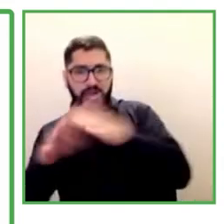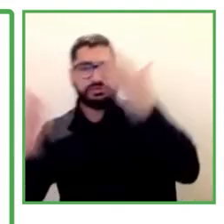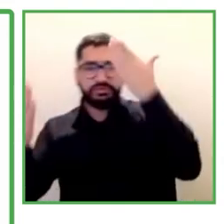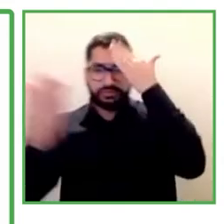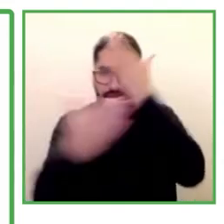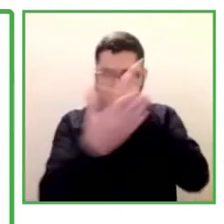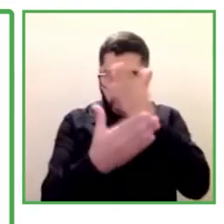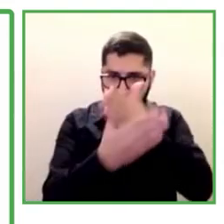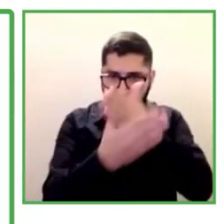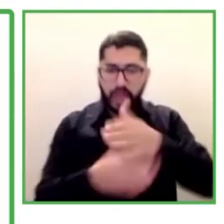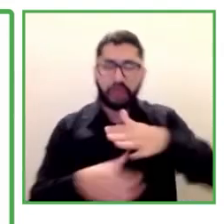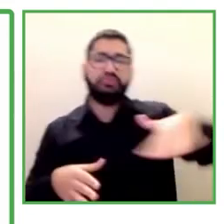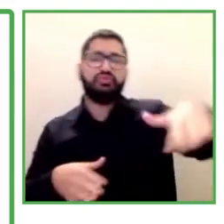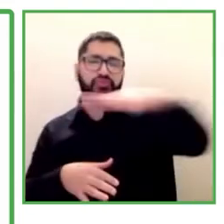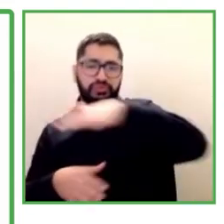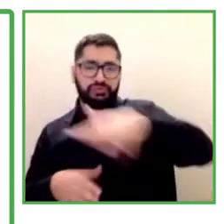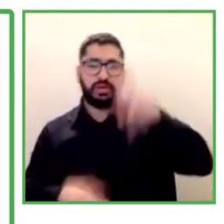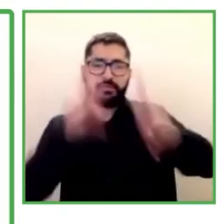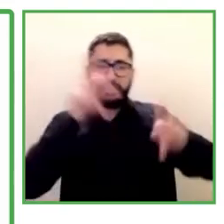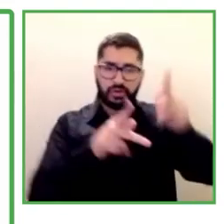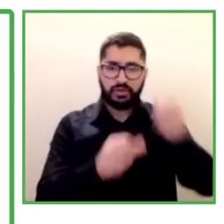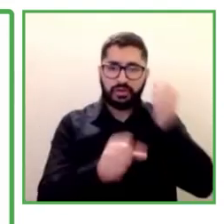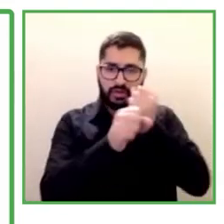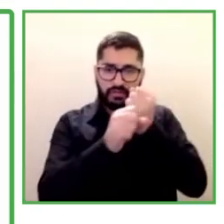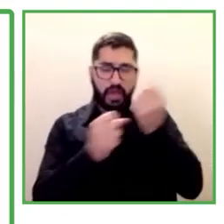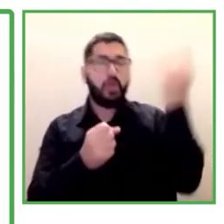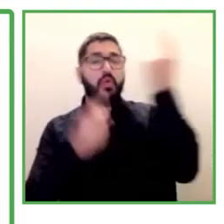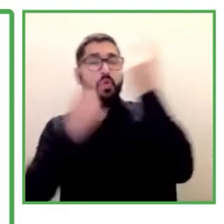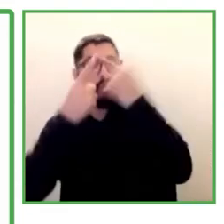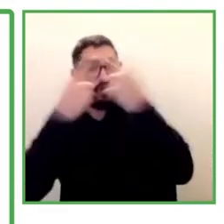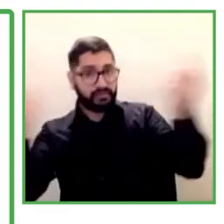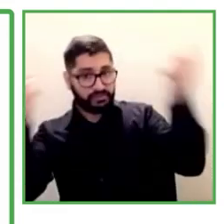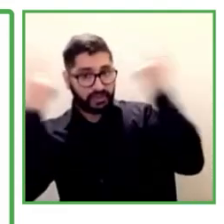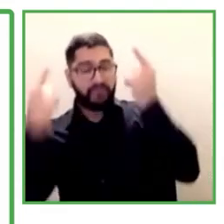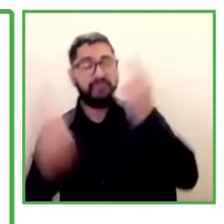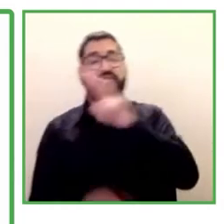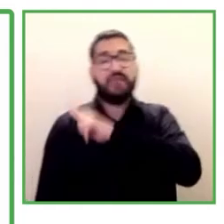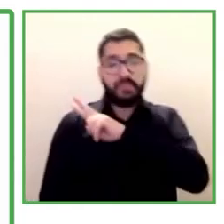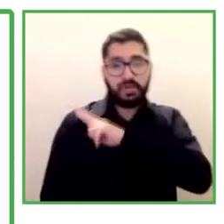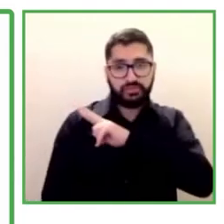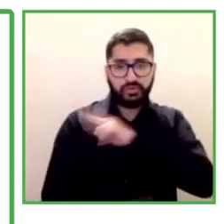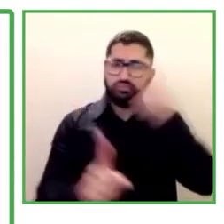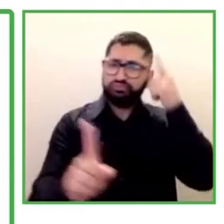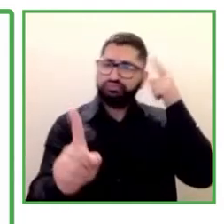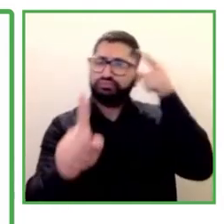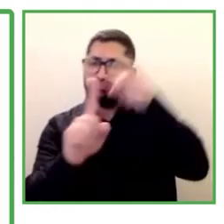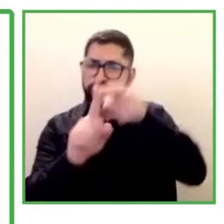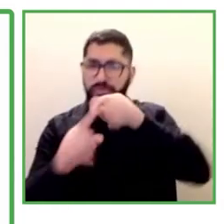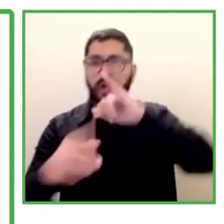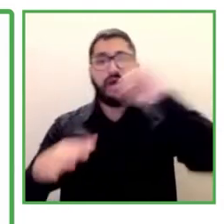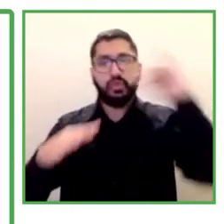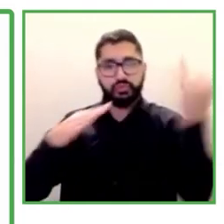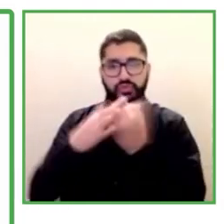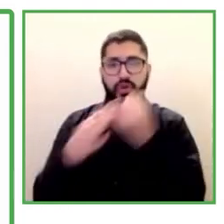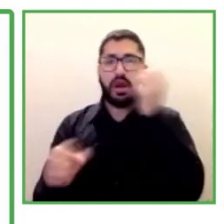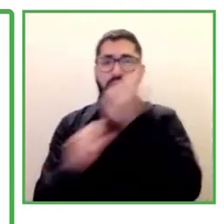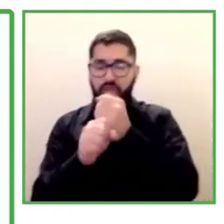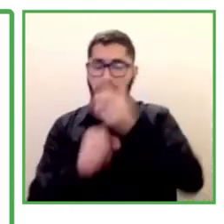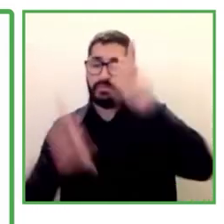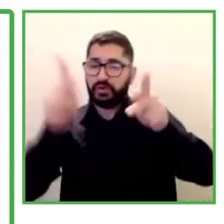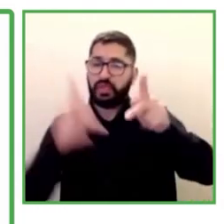Valparaíso y se ha especializado en temas de inclusión laboral de personas con discapacidad, de salud, seguridad social